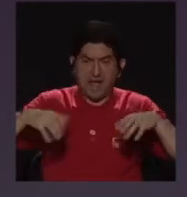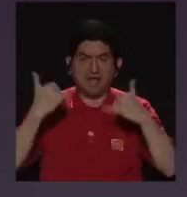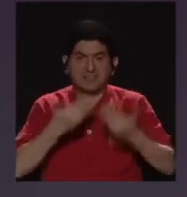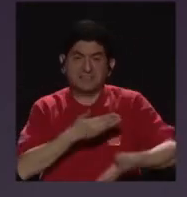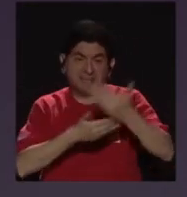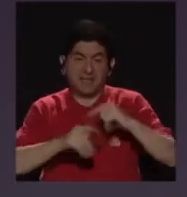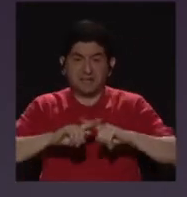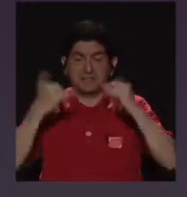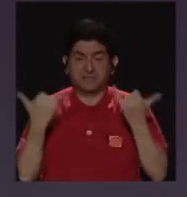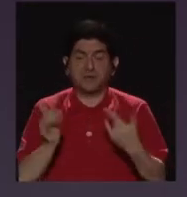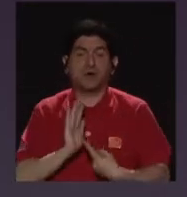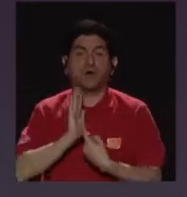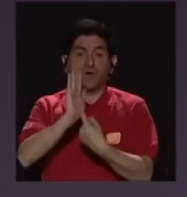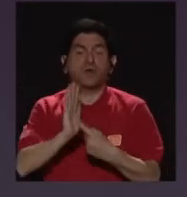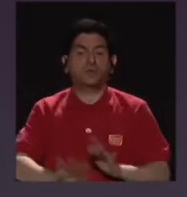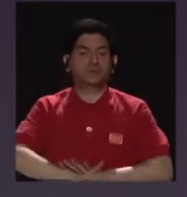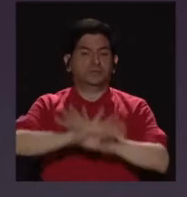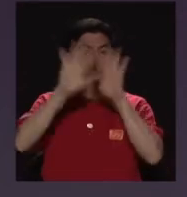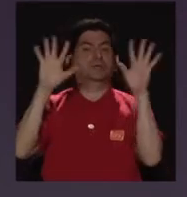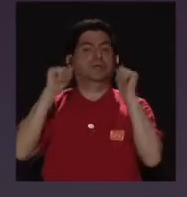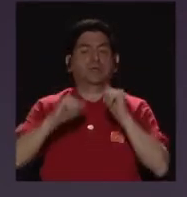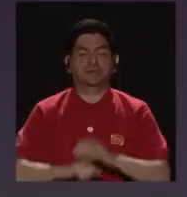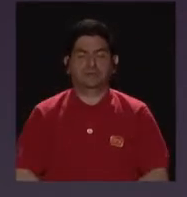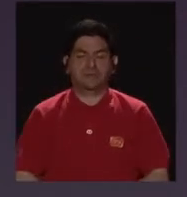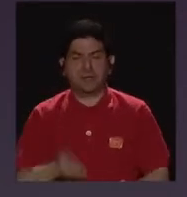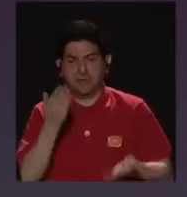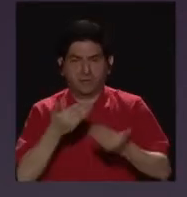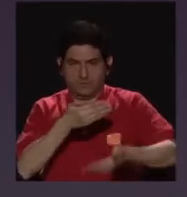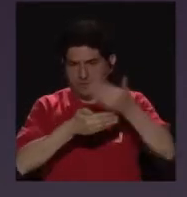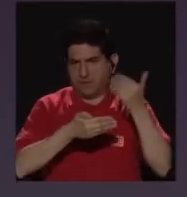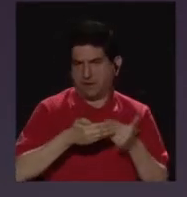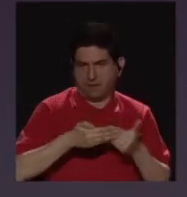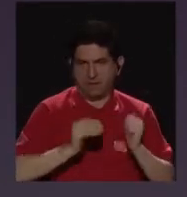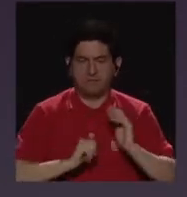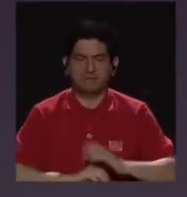estaba pero que ahora lo manifiesta más claramente que antes